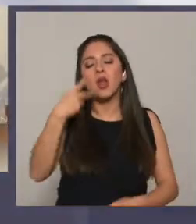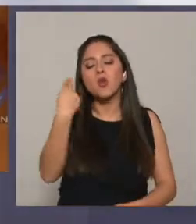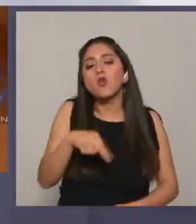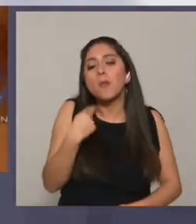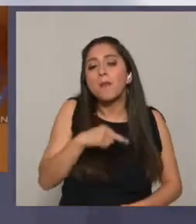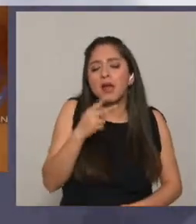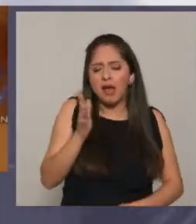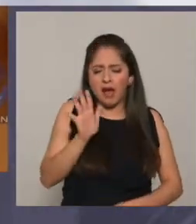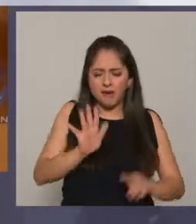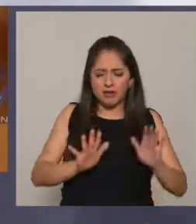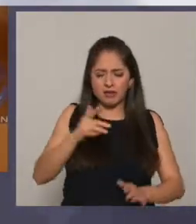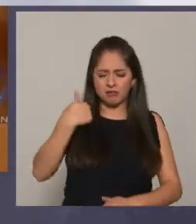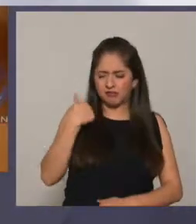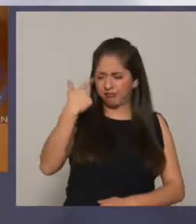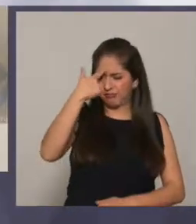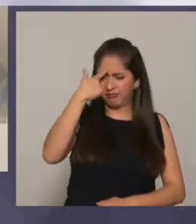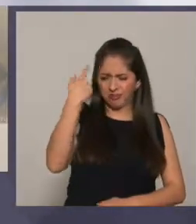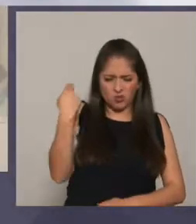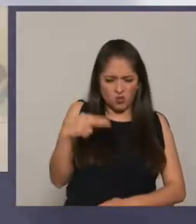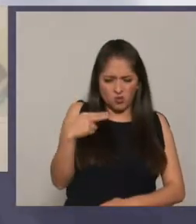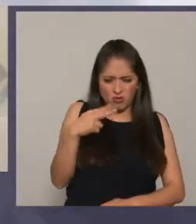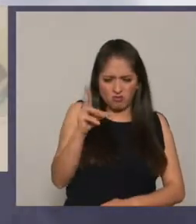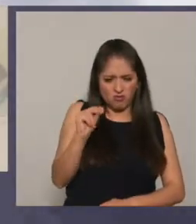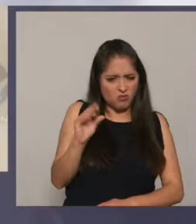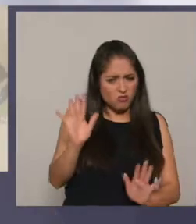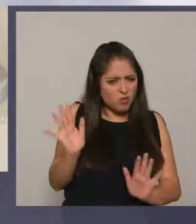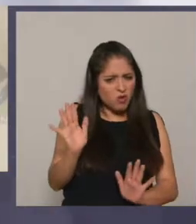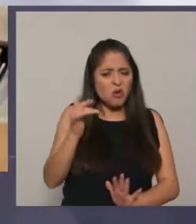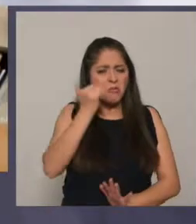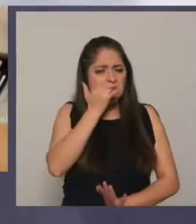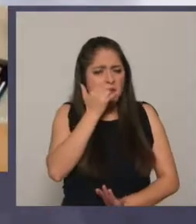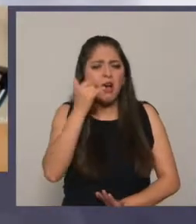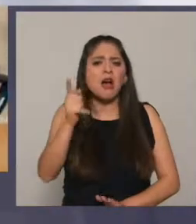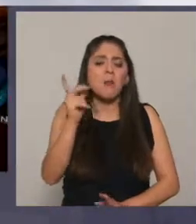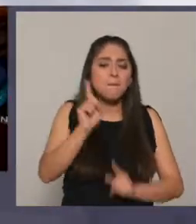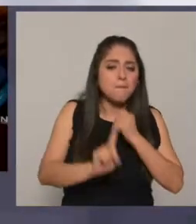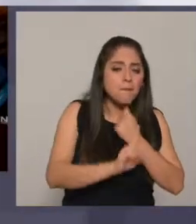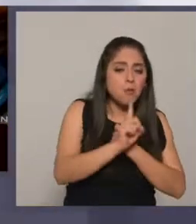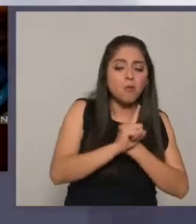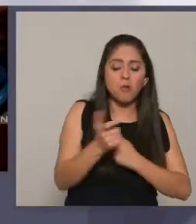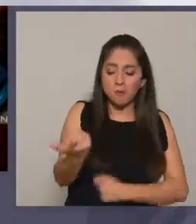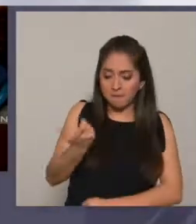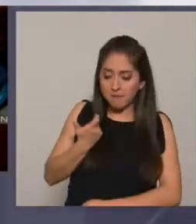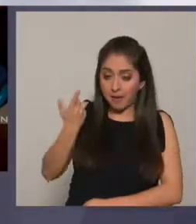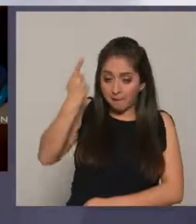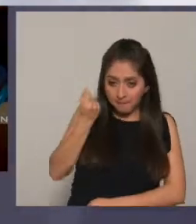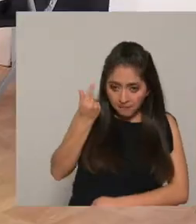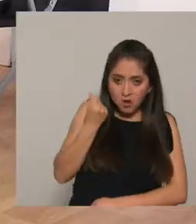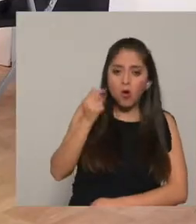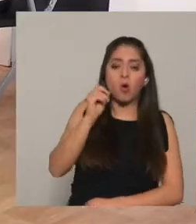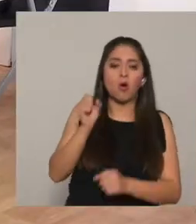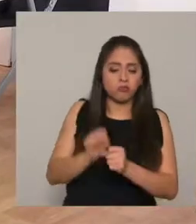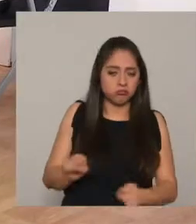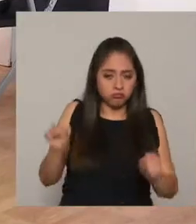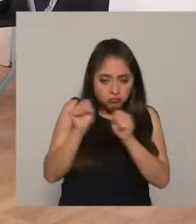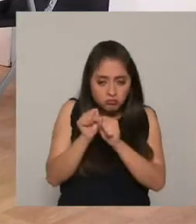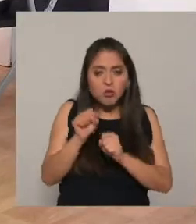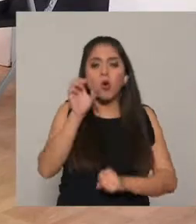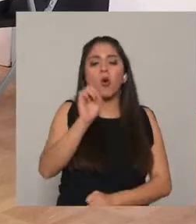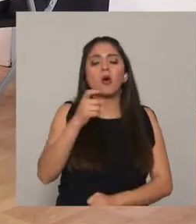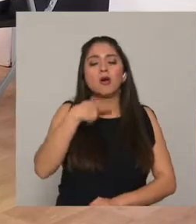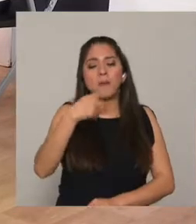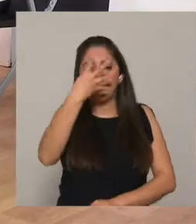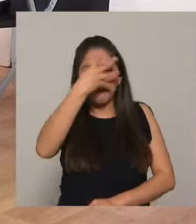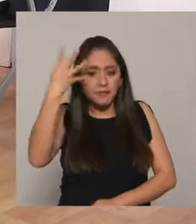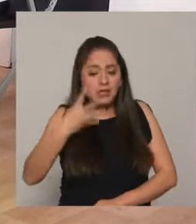les coinciden y tienen problemas para pedir su pensión en el Seguro Social. O cuando quieren sacar una visa, por ejemplo. Así es, para sacar